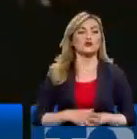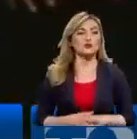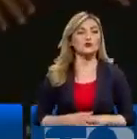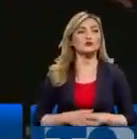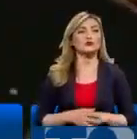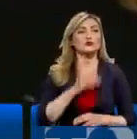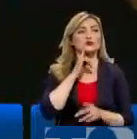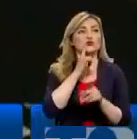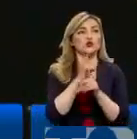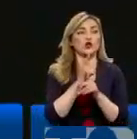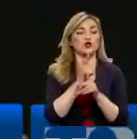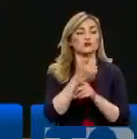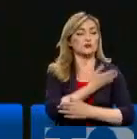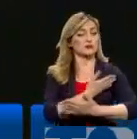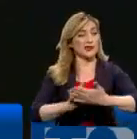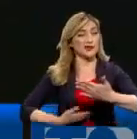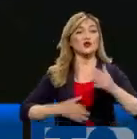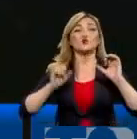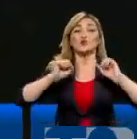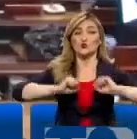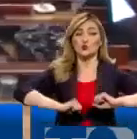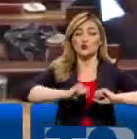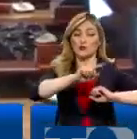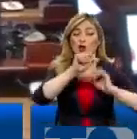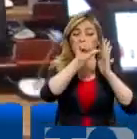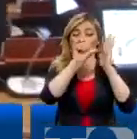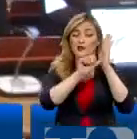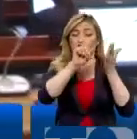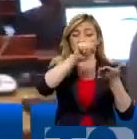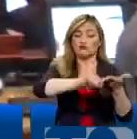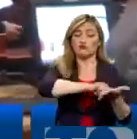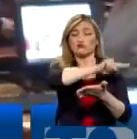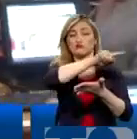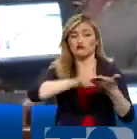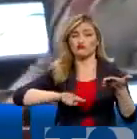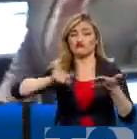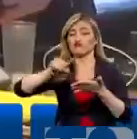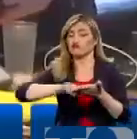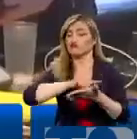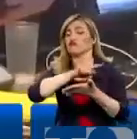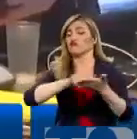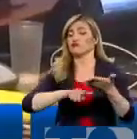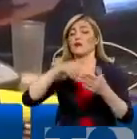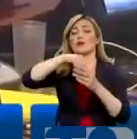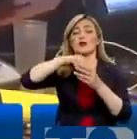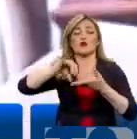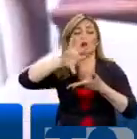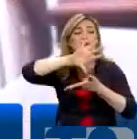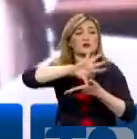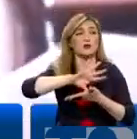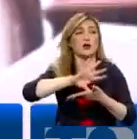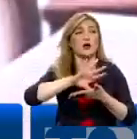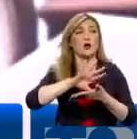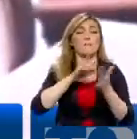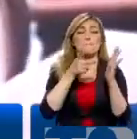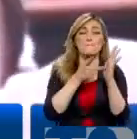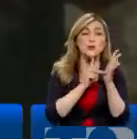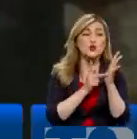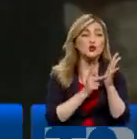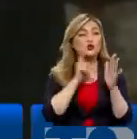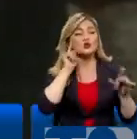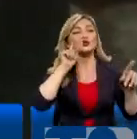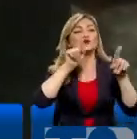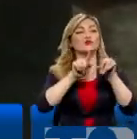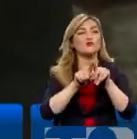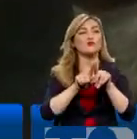eso, esperan que el Ejecutivo pueda vetar esos artículos. Incluso en la Asamblea Nacional, este fue un punto que requirió